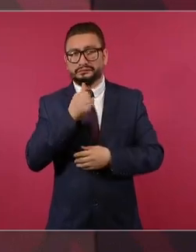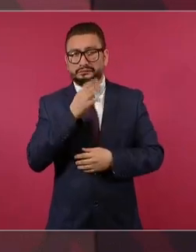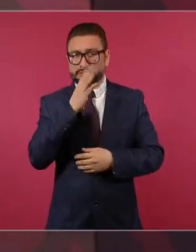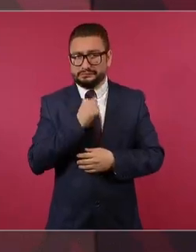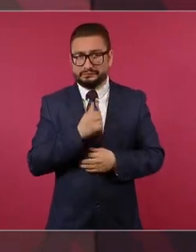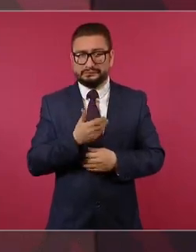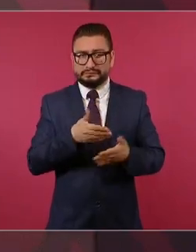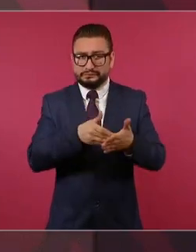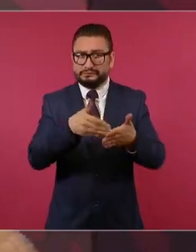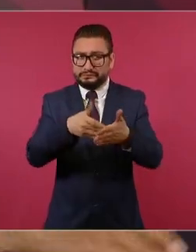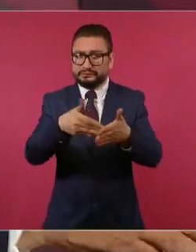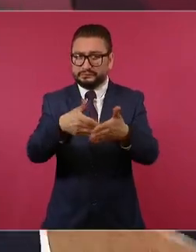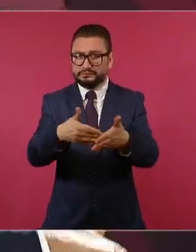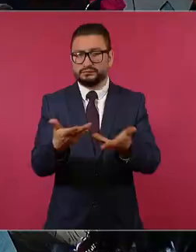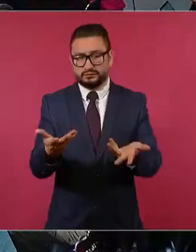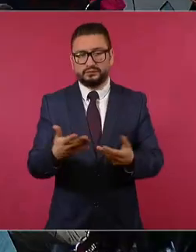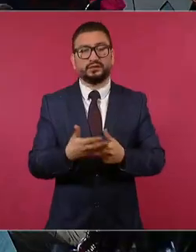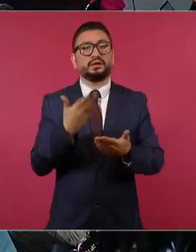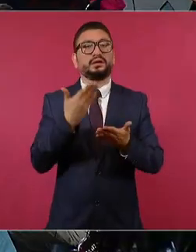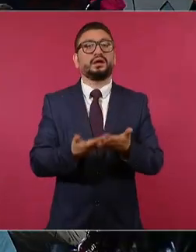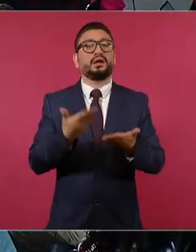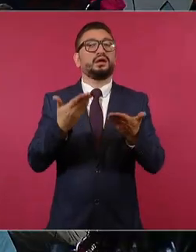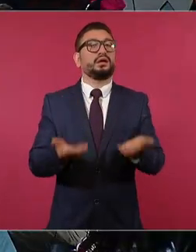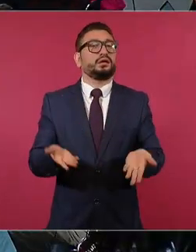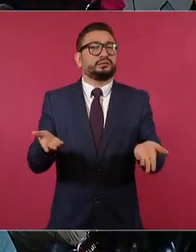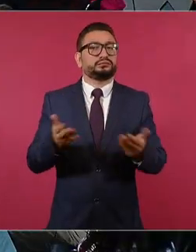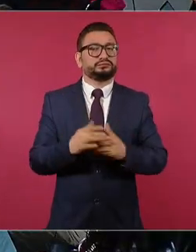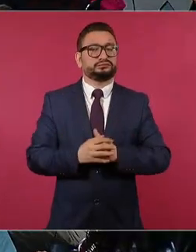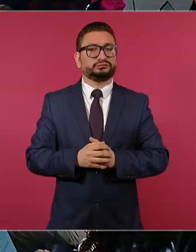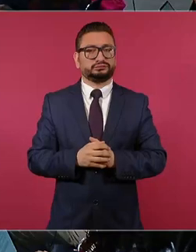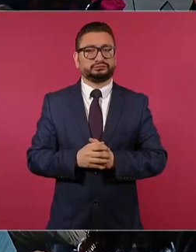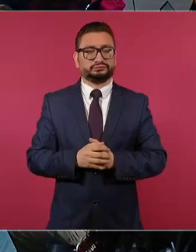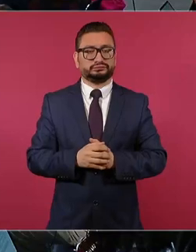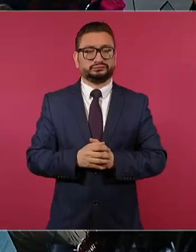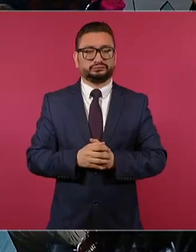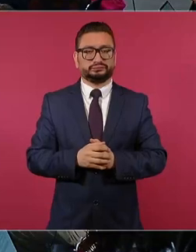Y ahora quieren hasta